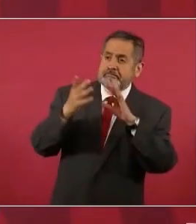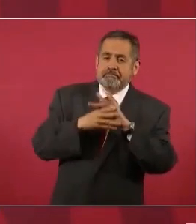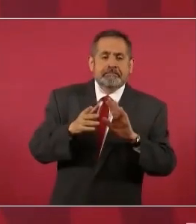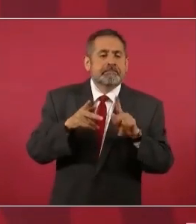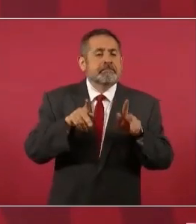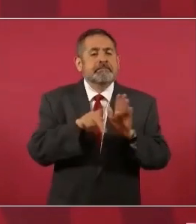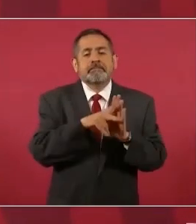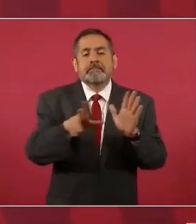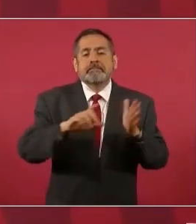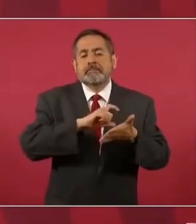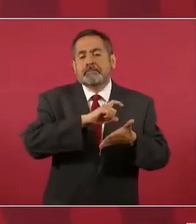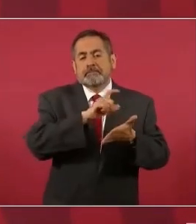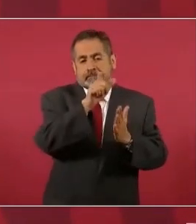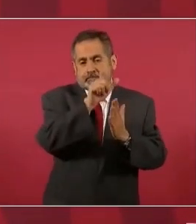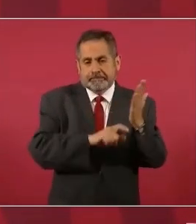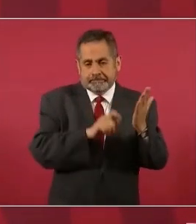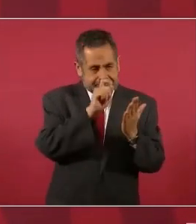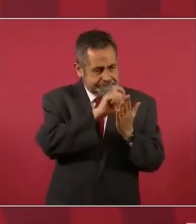articulistas,